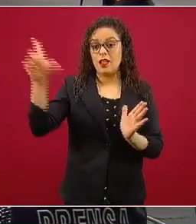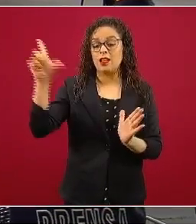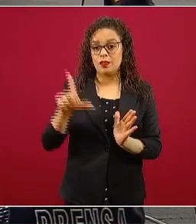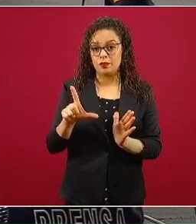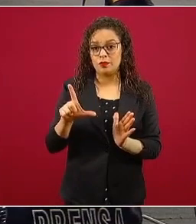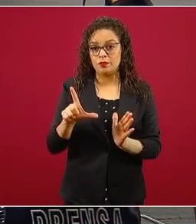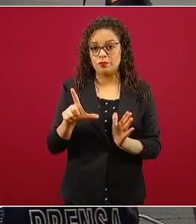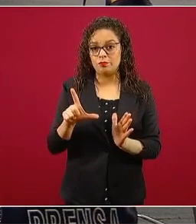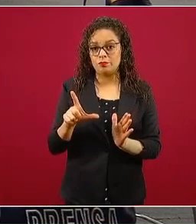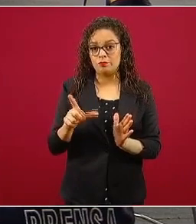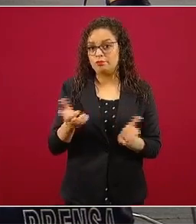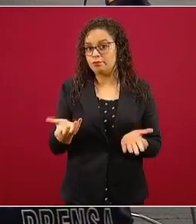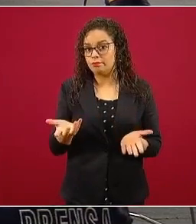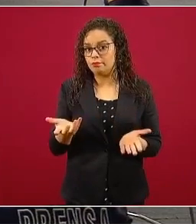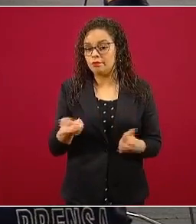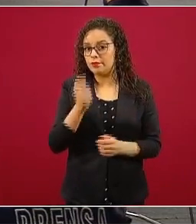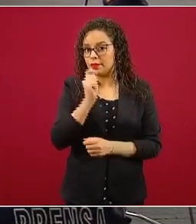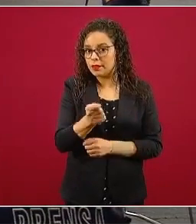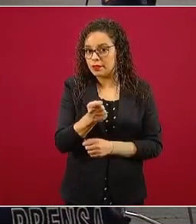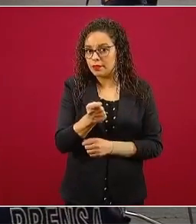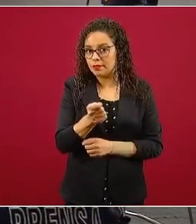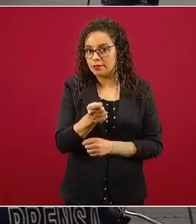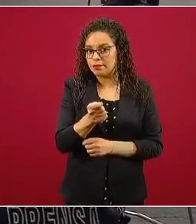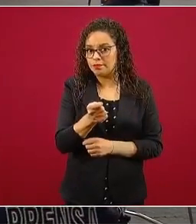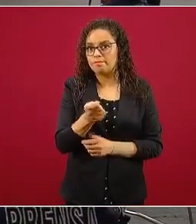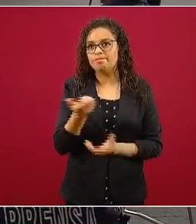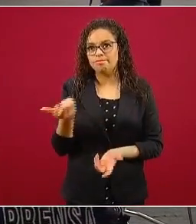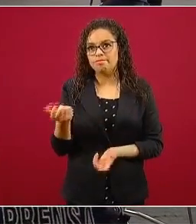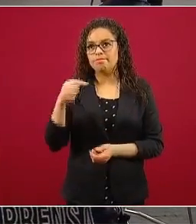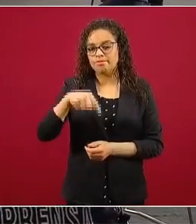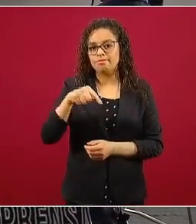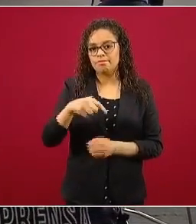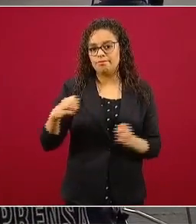de la pandemia